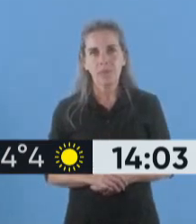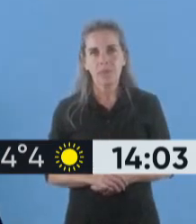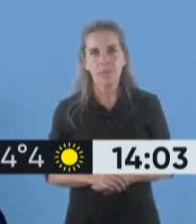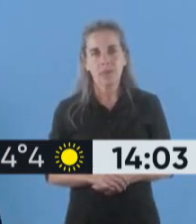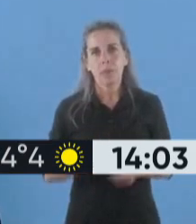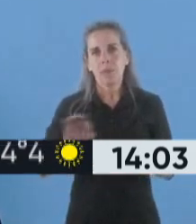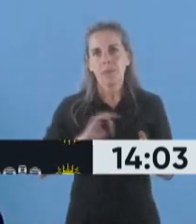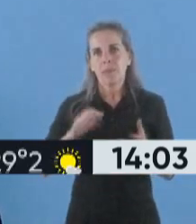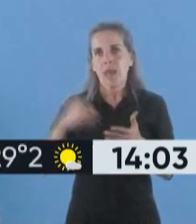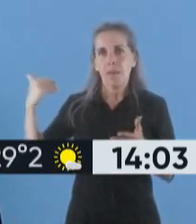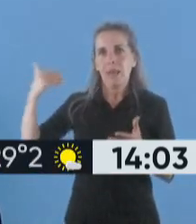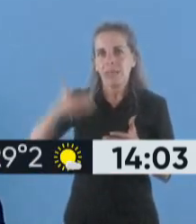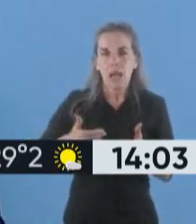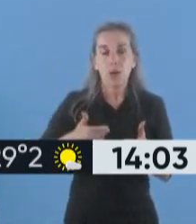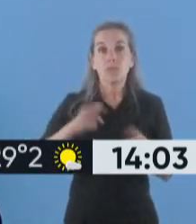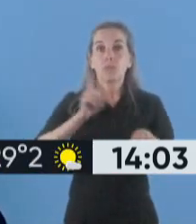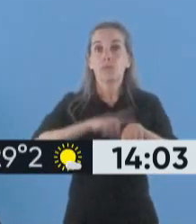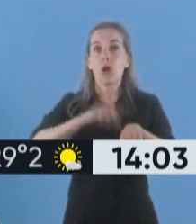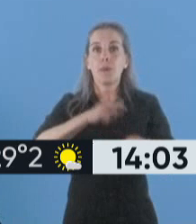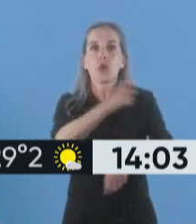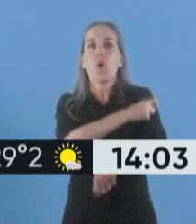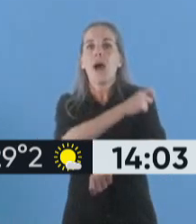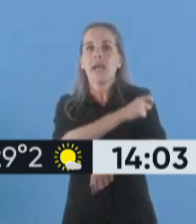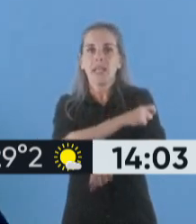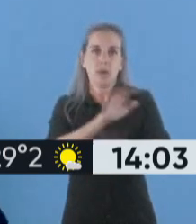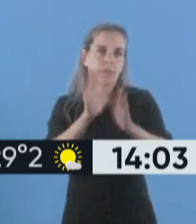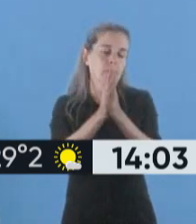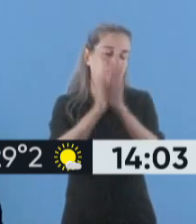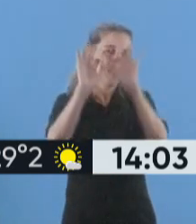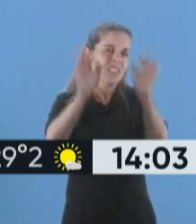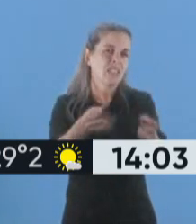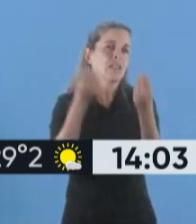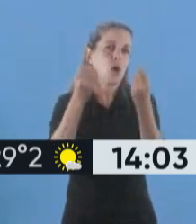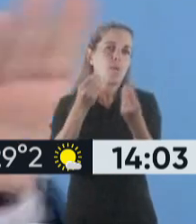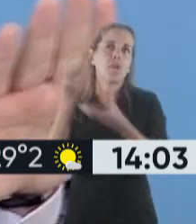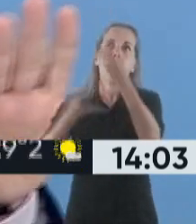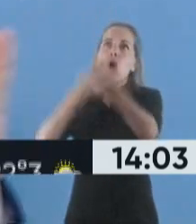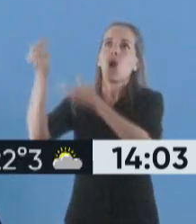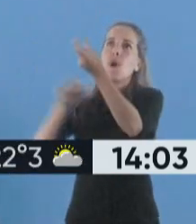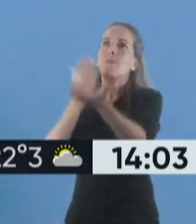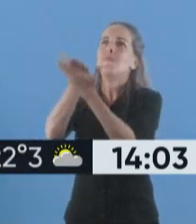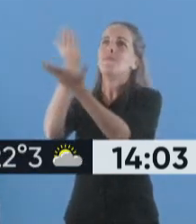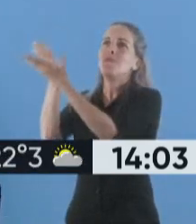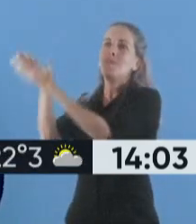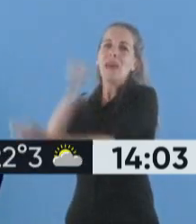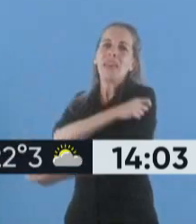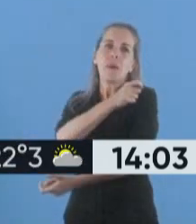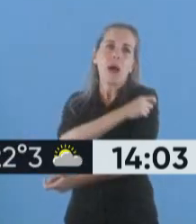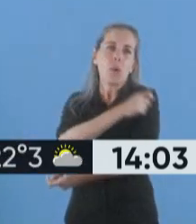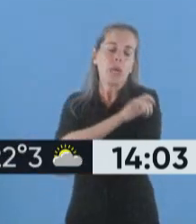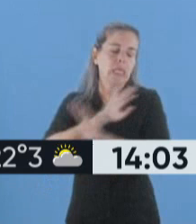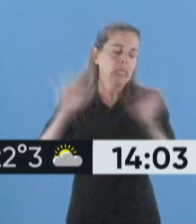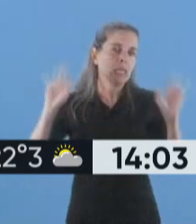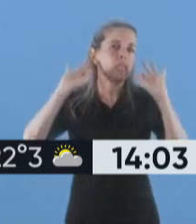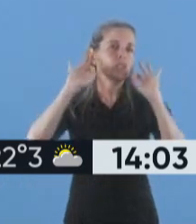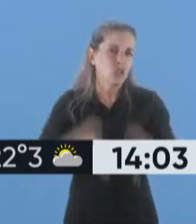Pasó el tiempo, llegó la hora de las vacunas. Que nadie me cuente a mí lo que fue conseguir vacunas. Que nadie me lo cuente. Yo sé